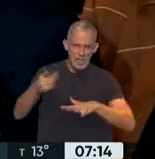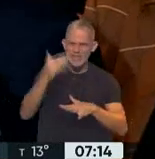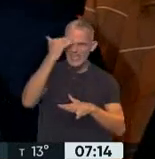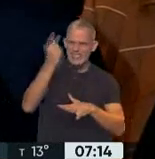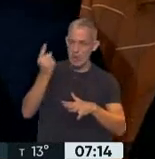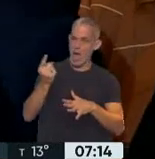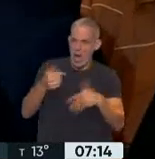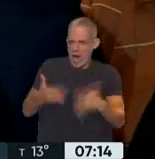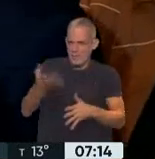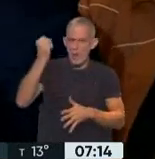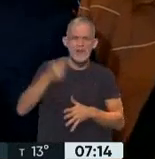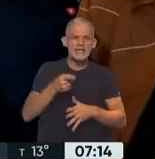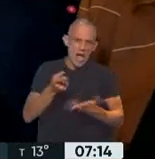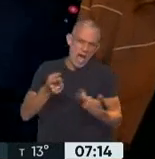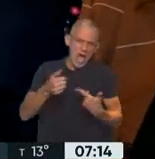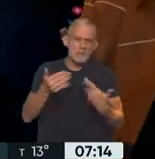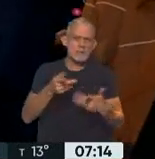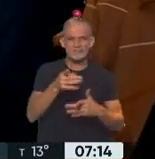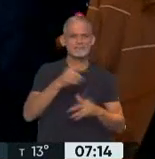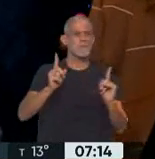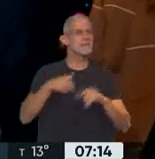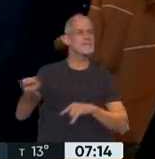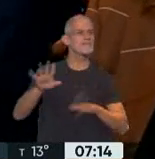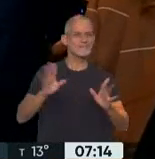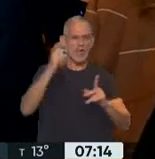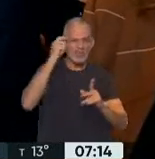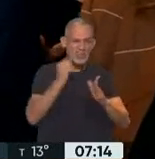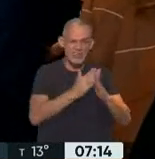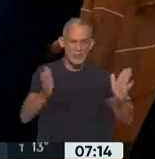de 15 minutos que hicieron el Focus Group, le da algo y va y sale con eso. Y a los 10 días puede decir lo contrario.